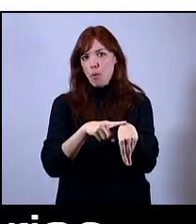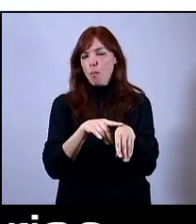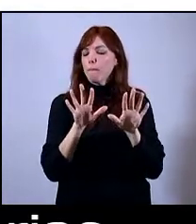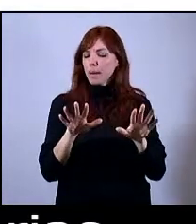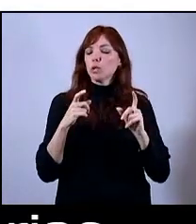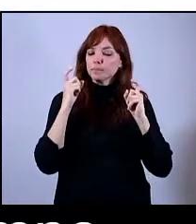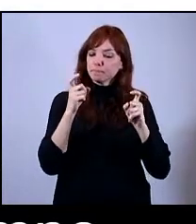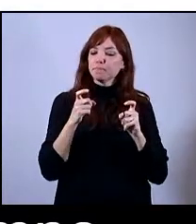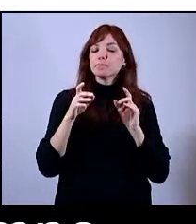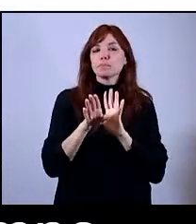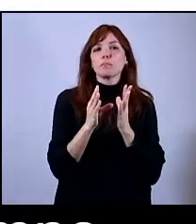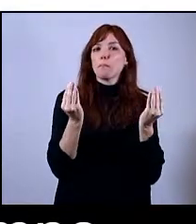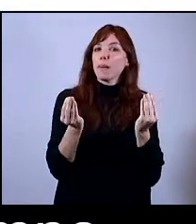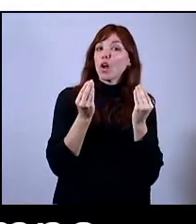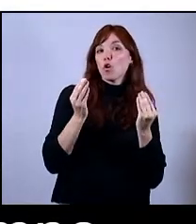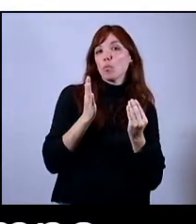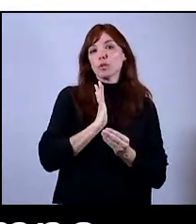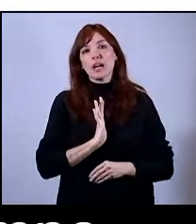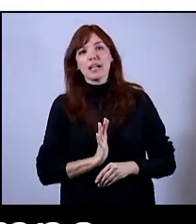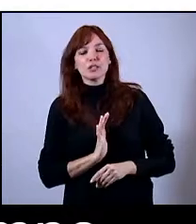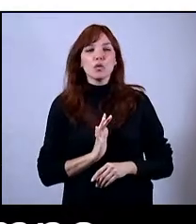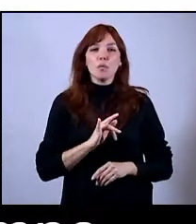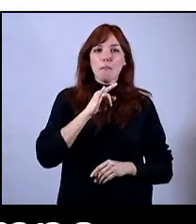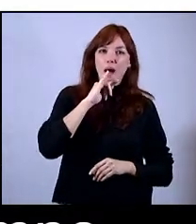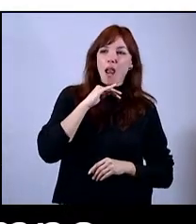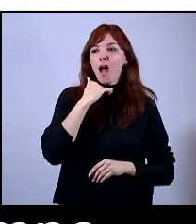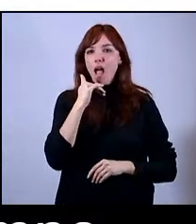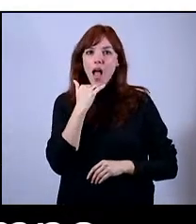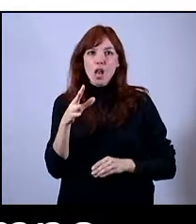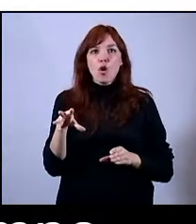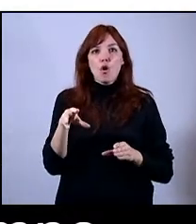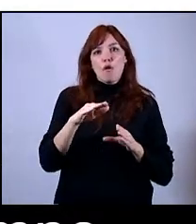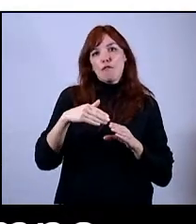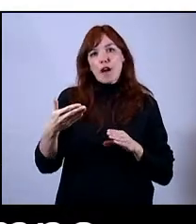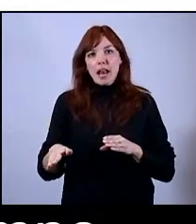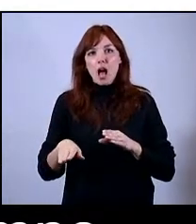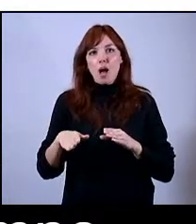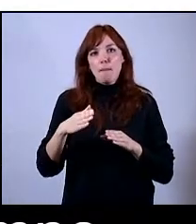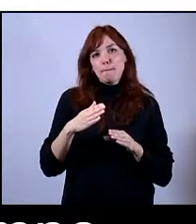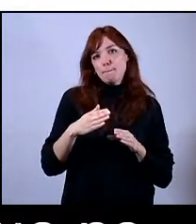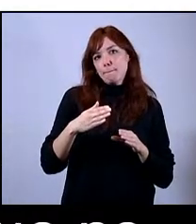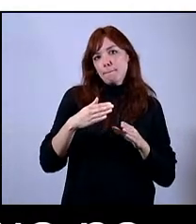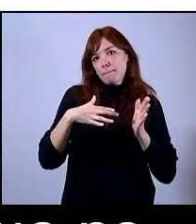seguiremos avanzando por si hay alguna que no esté incluido